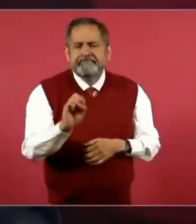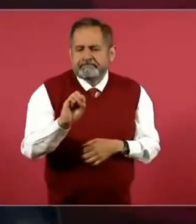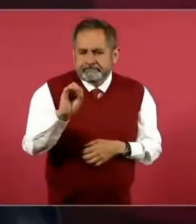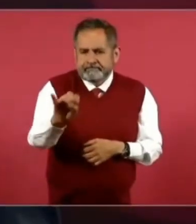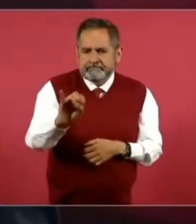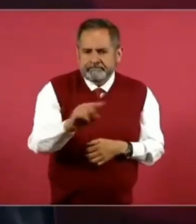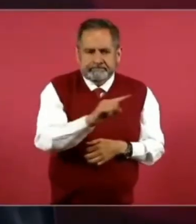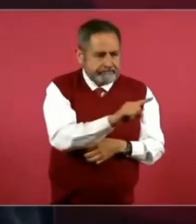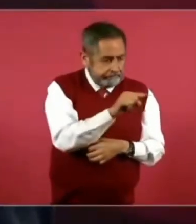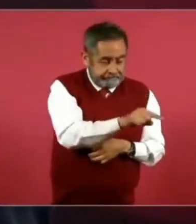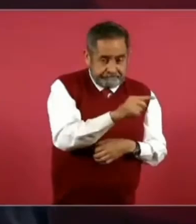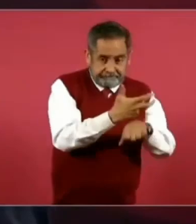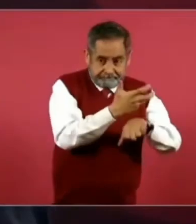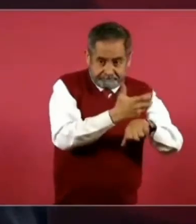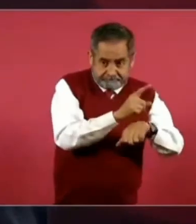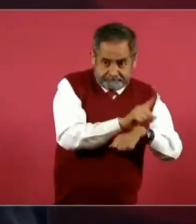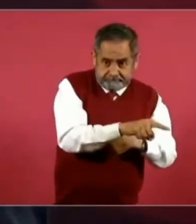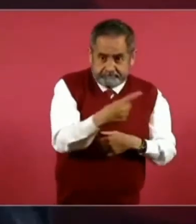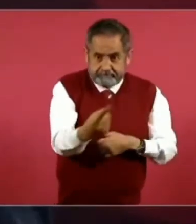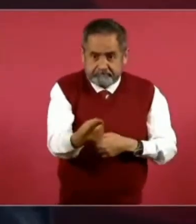con